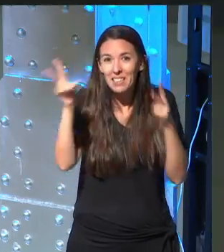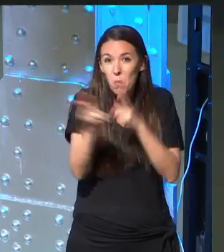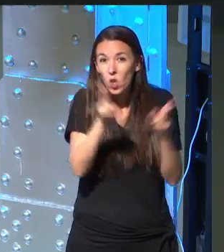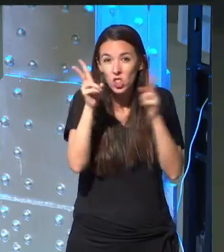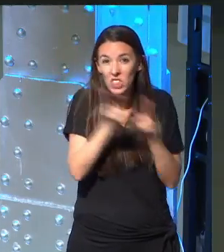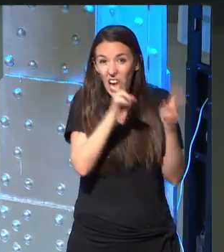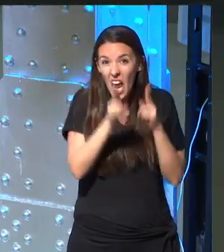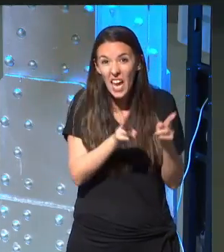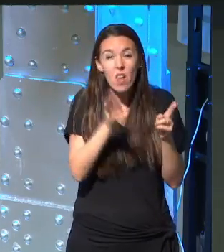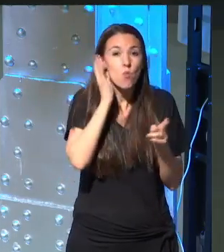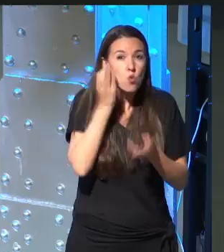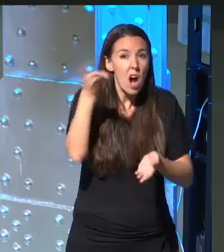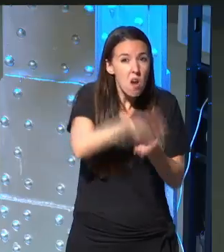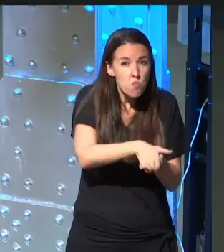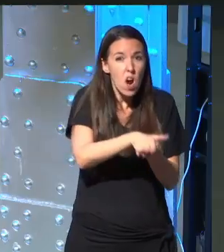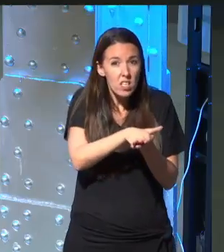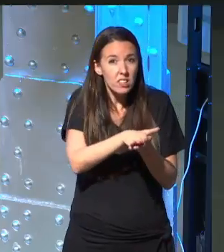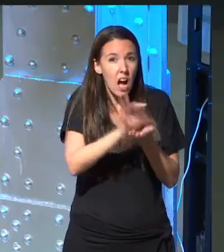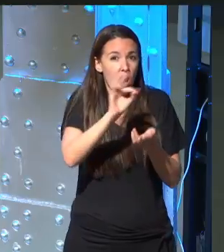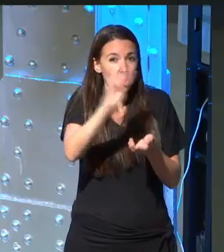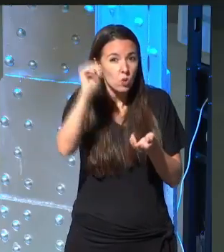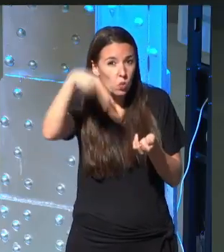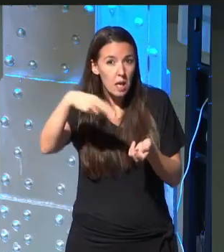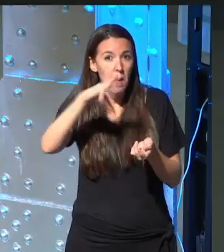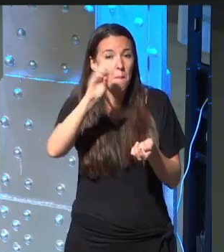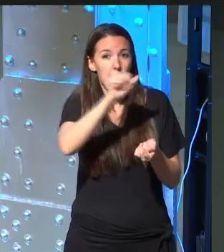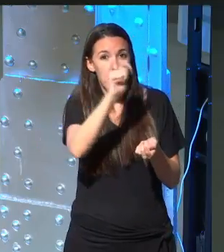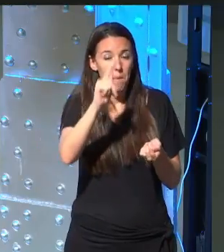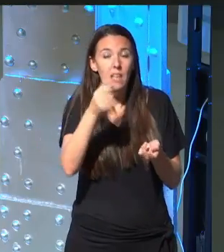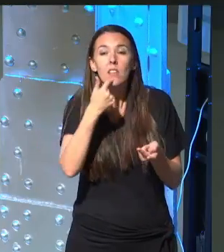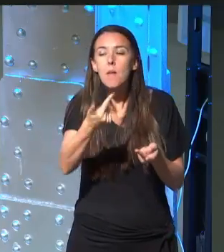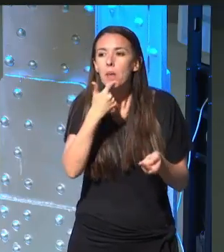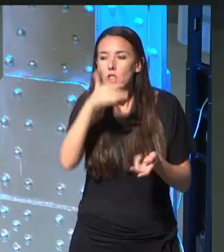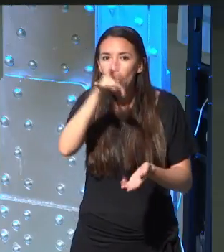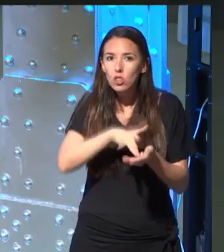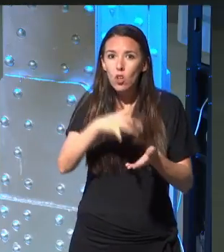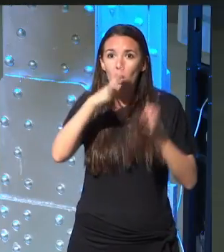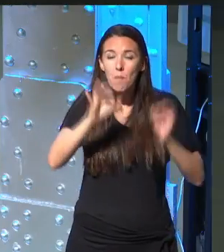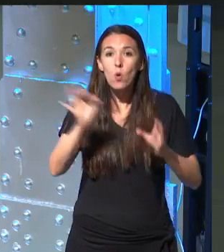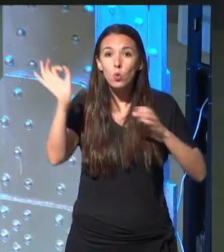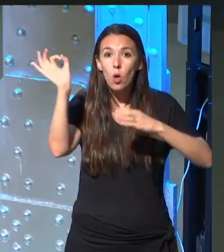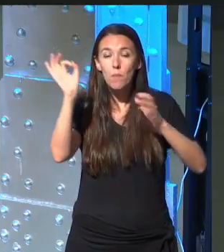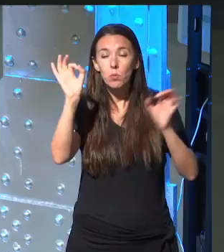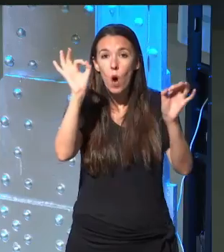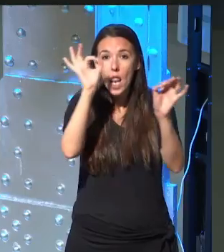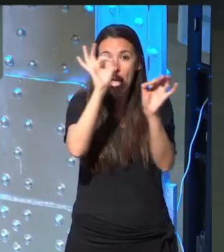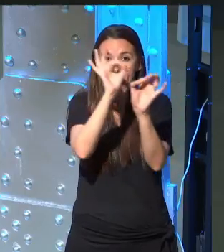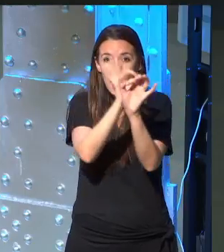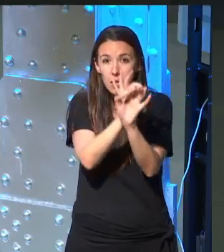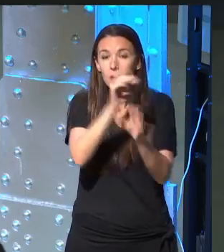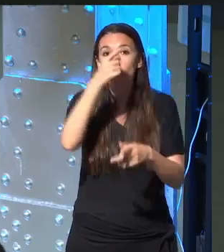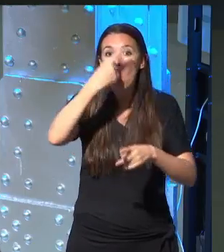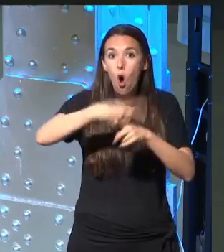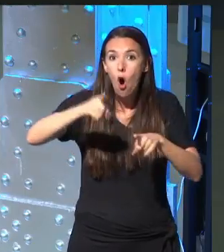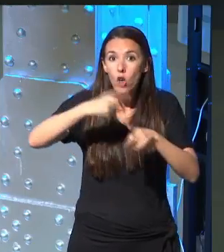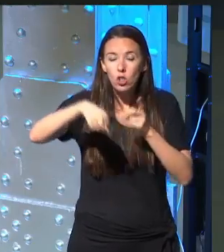pero vamos, hay gente que me ha dicho que esto ha sucedido porque empecé a contar la historia el día del eclipse. Y que cuando se hacen estas